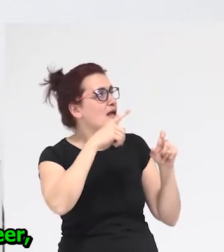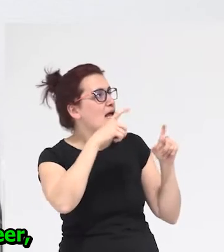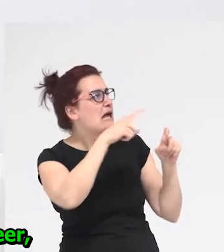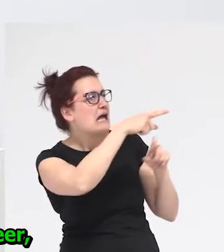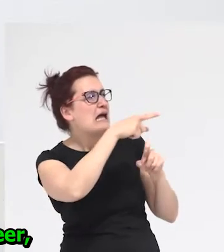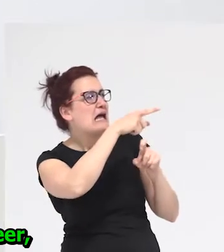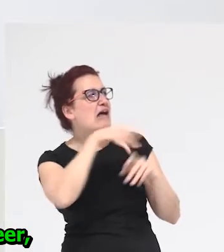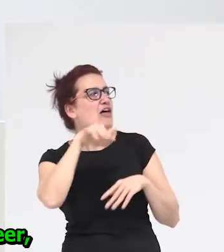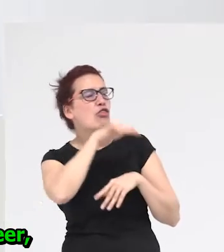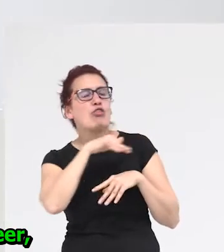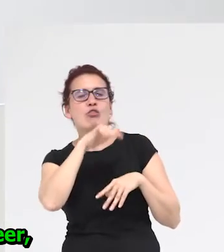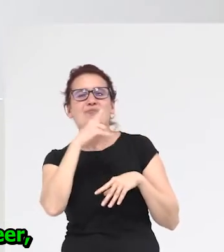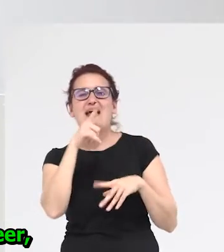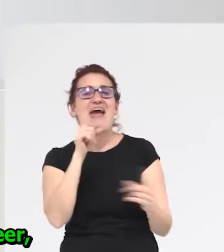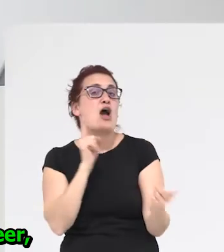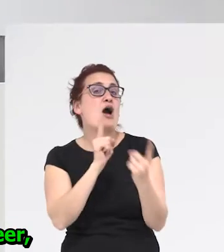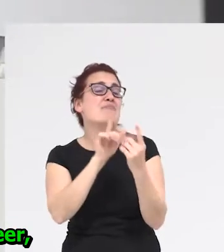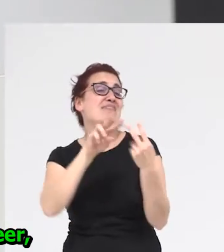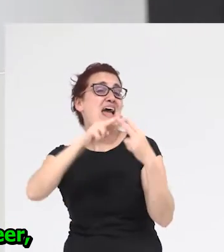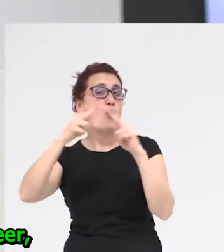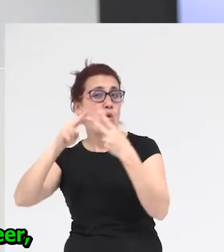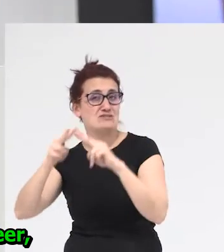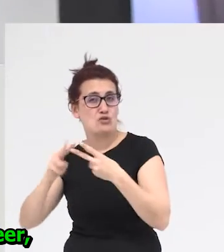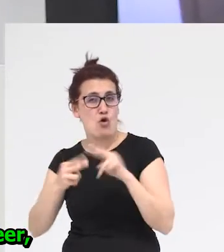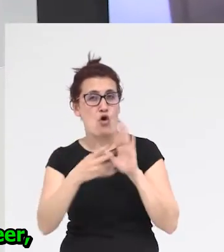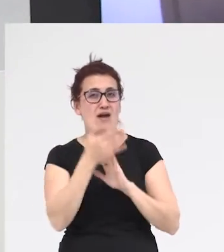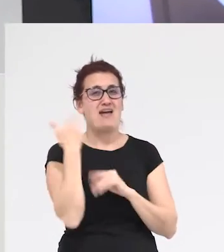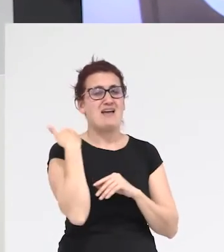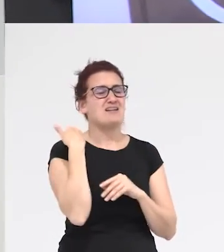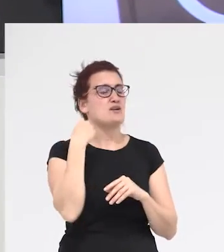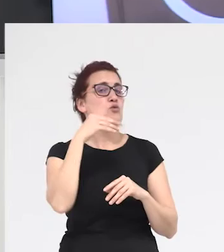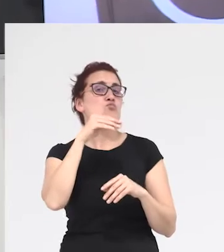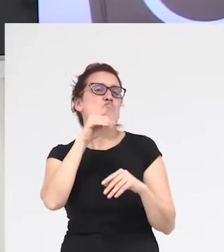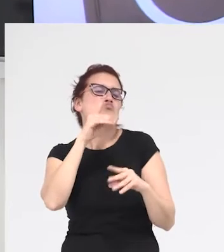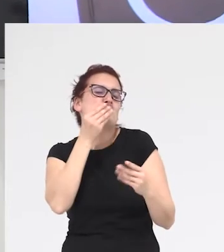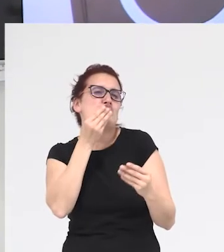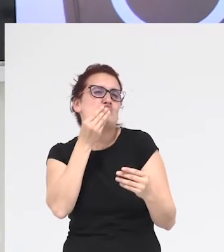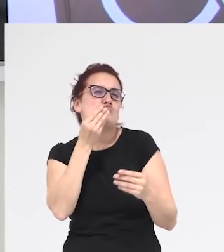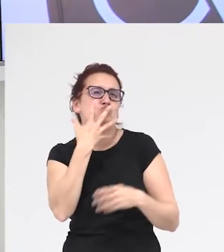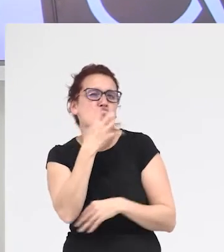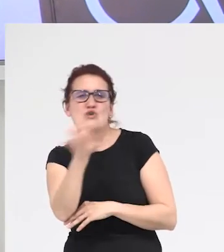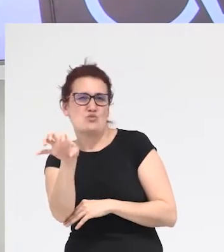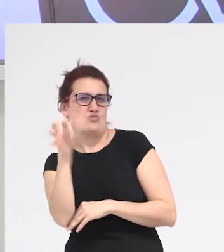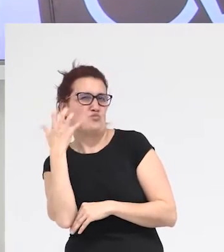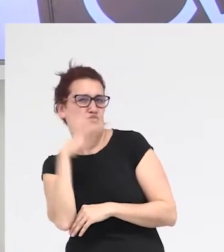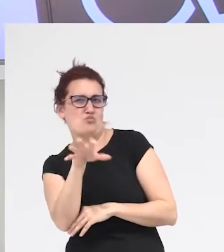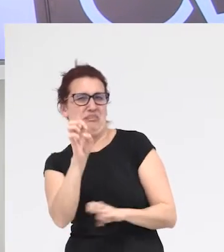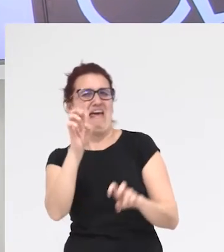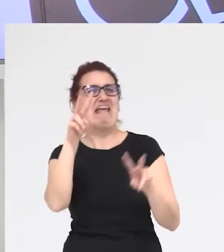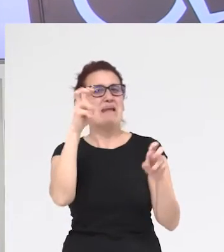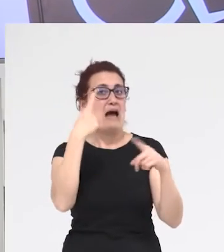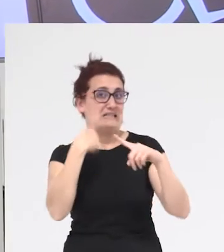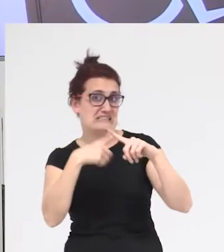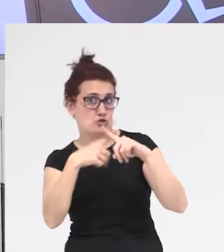un momento, en un encuentro que había muy queer, ¿no? Muy de disidencia sexual y